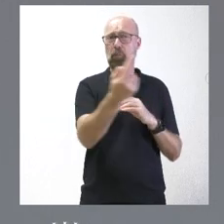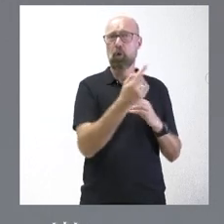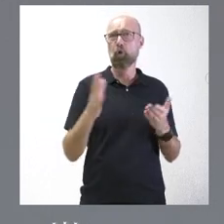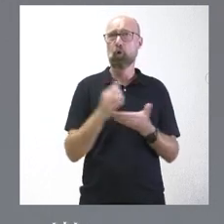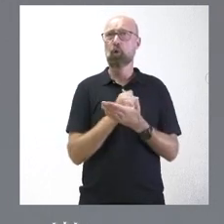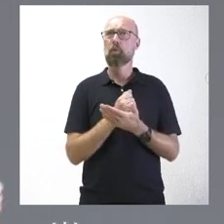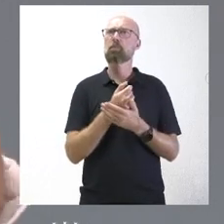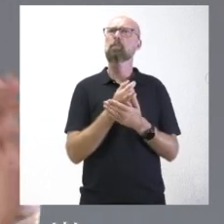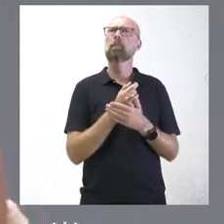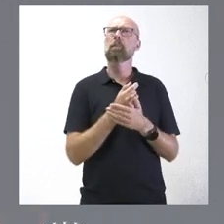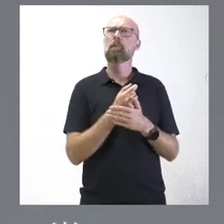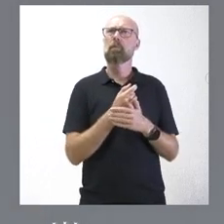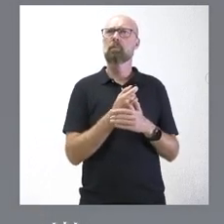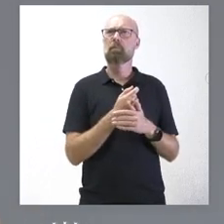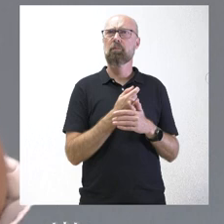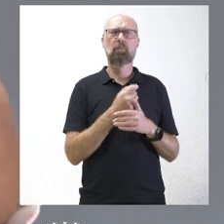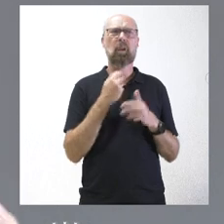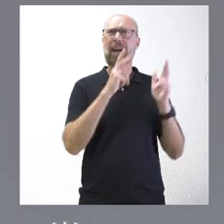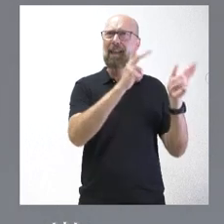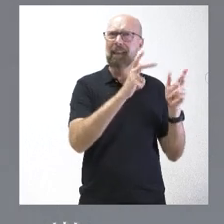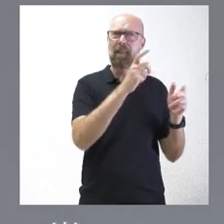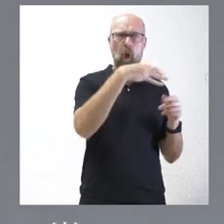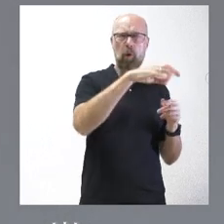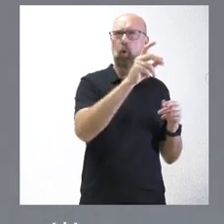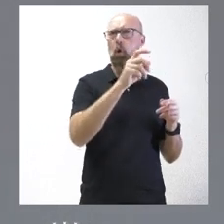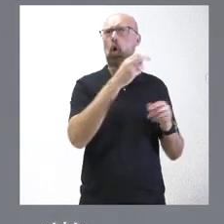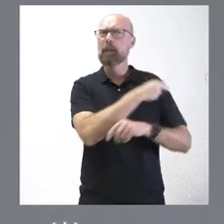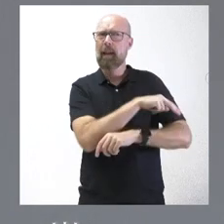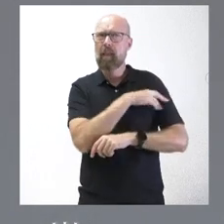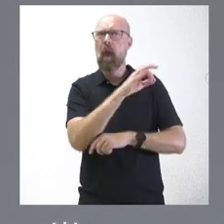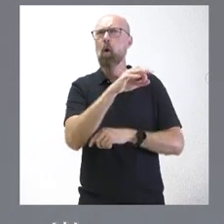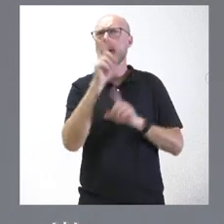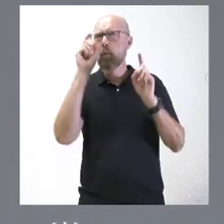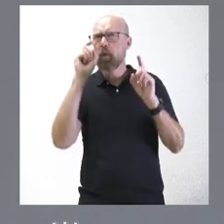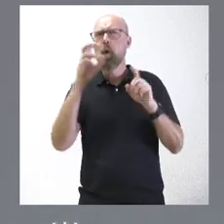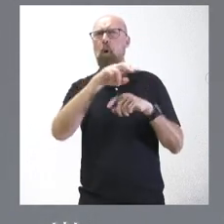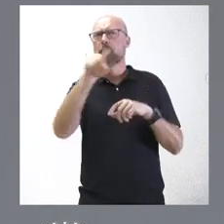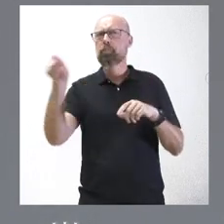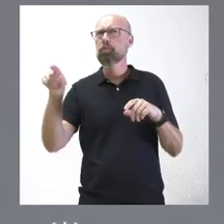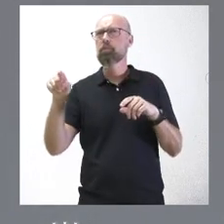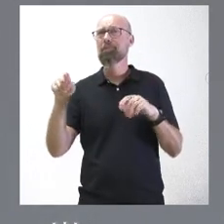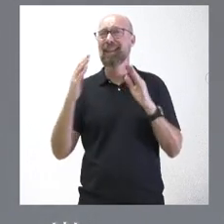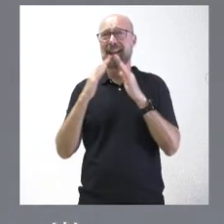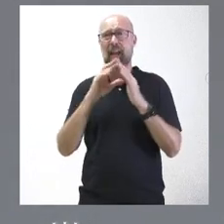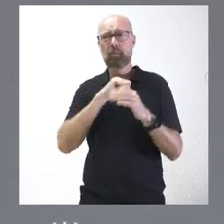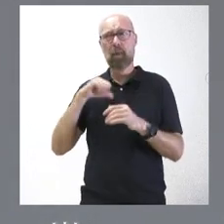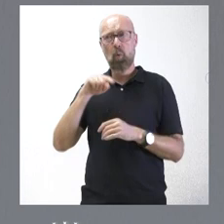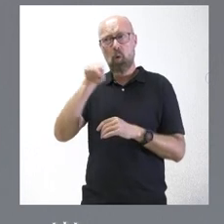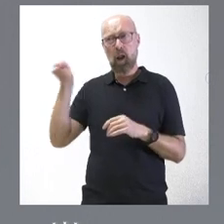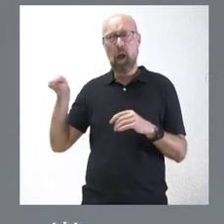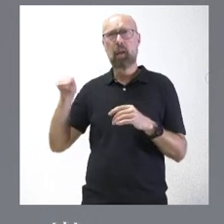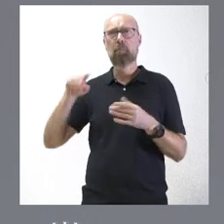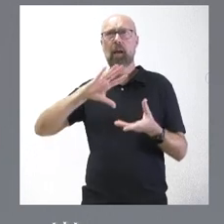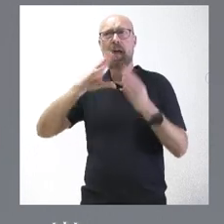desde el ámbito de la residencias desde el ámbito sanitario desde la educativo los domicilios tuvieron que adaptarse para ser